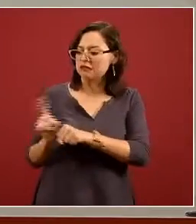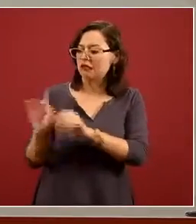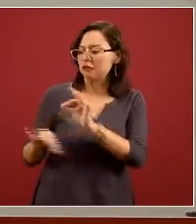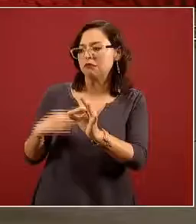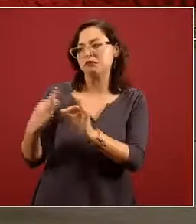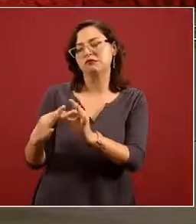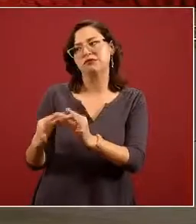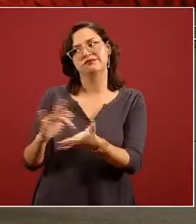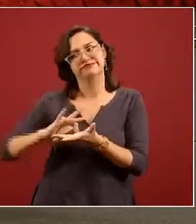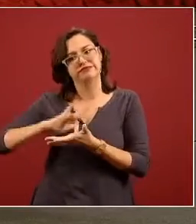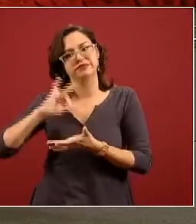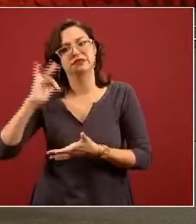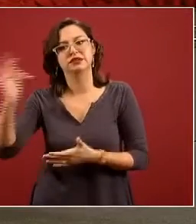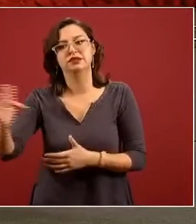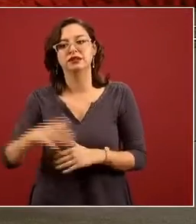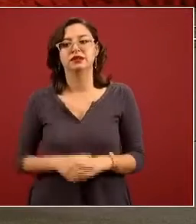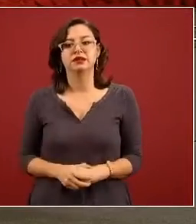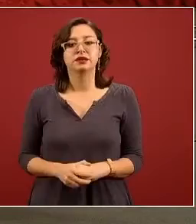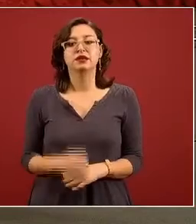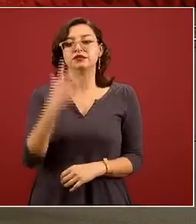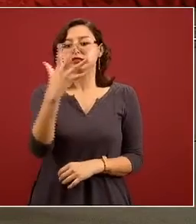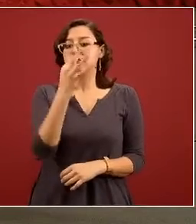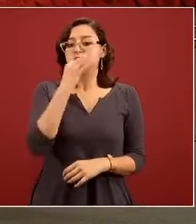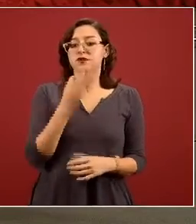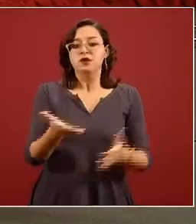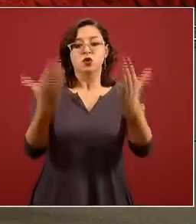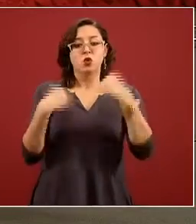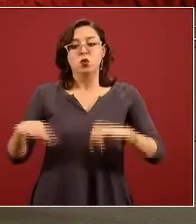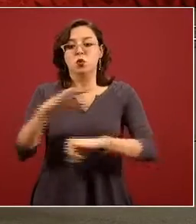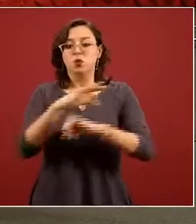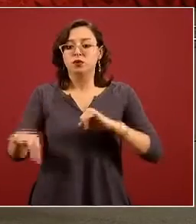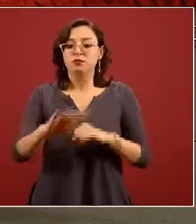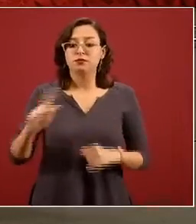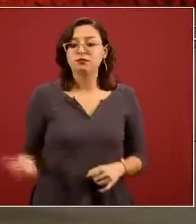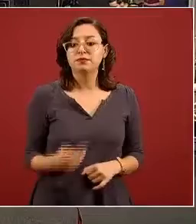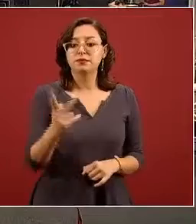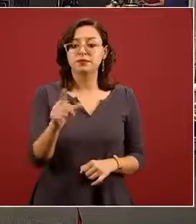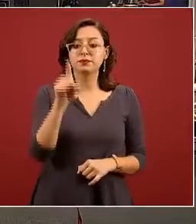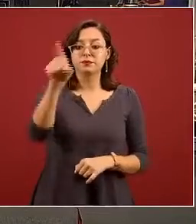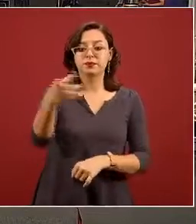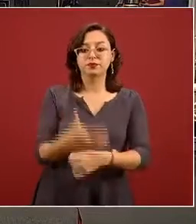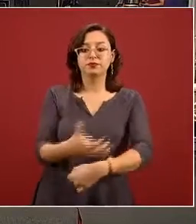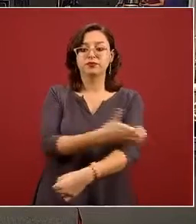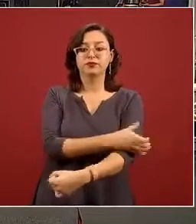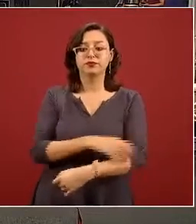quedándose en casa. Nos quedan 5 minutos, vamos a la última pregunta ya con la compañera.